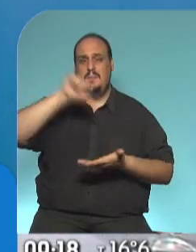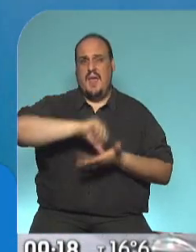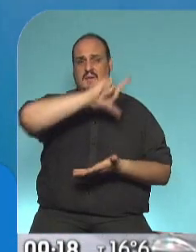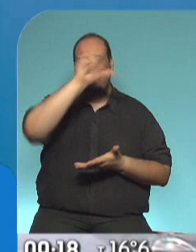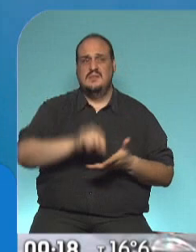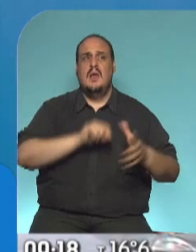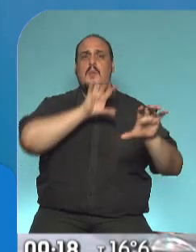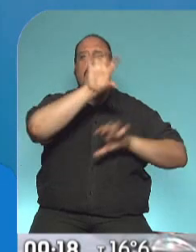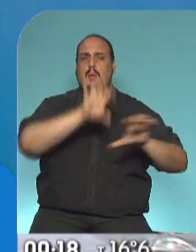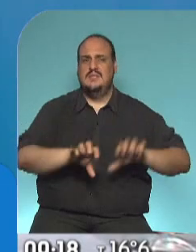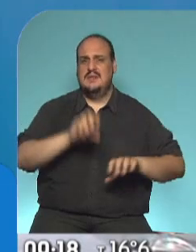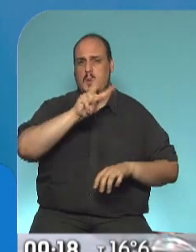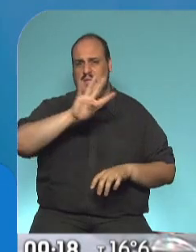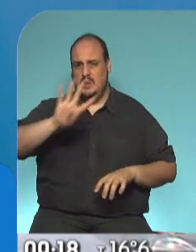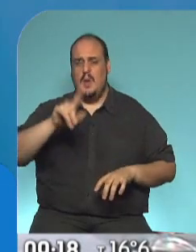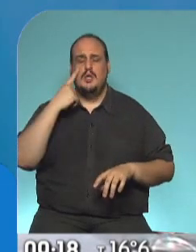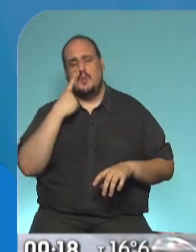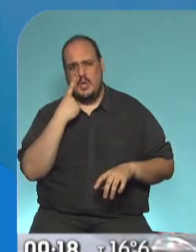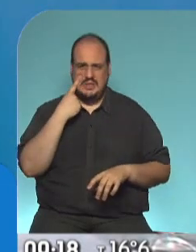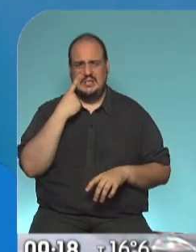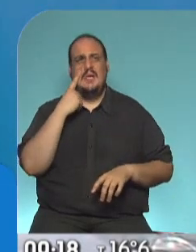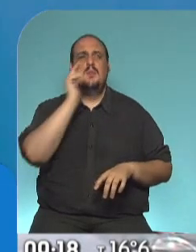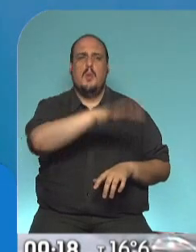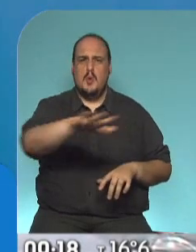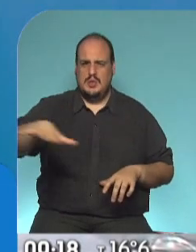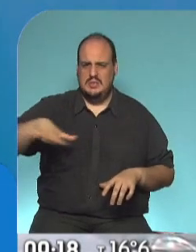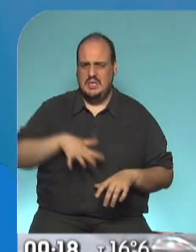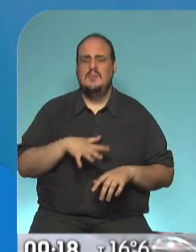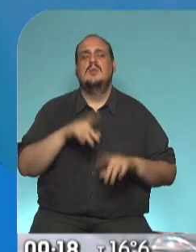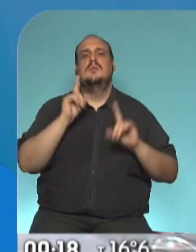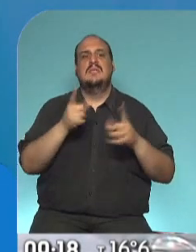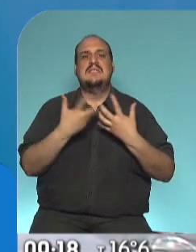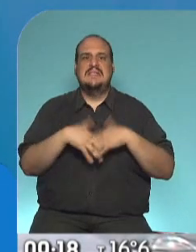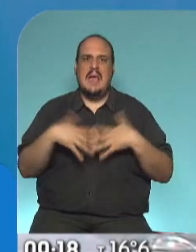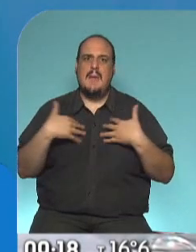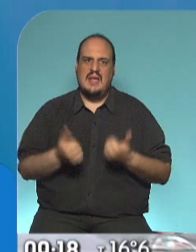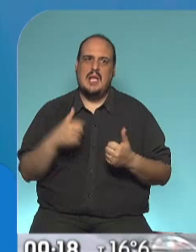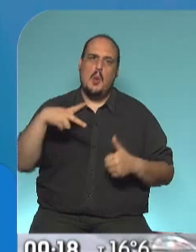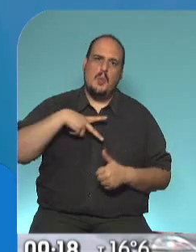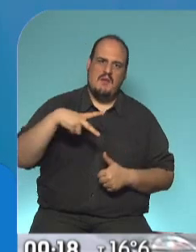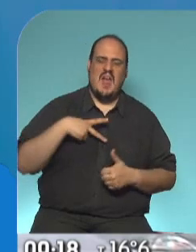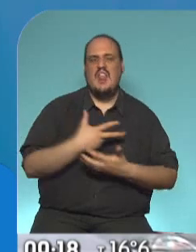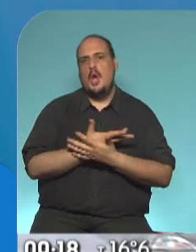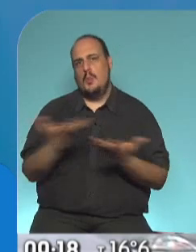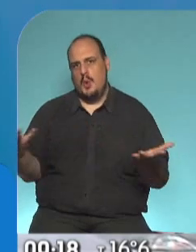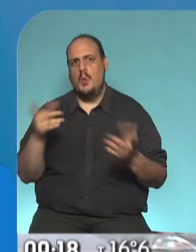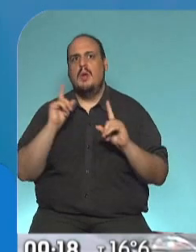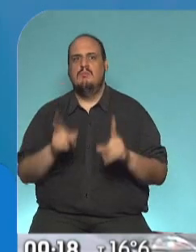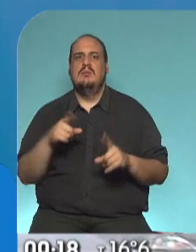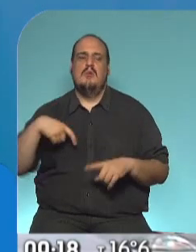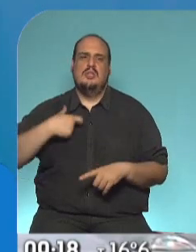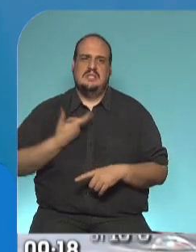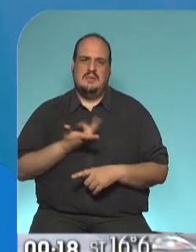las 24 jurisdicciones sus municipios los departamentos los municipios con sistemas de salud privados públicos de la seguridad social